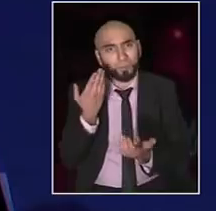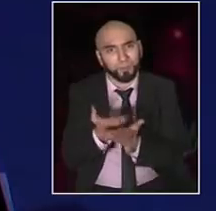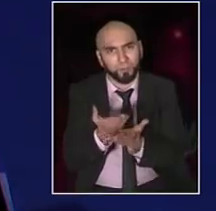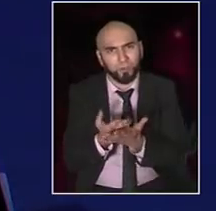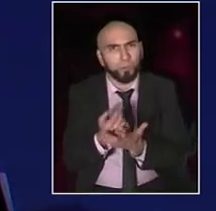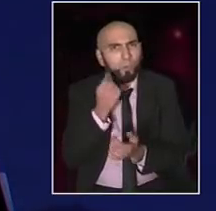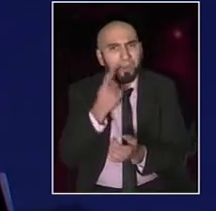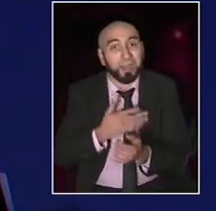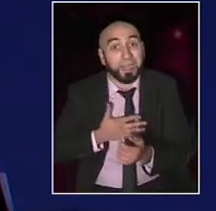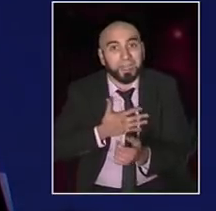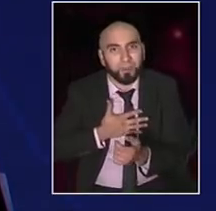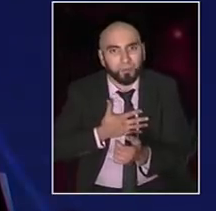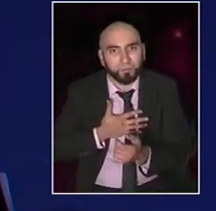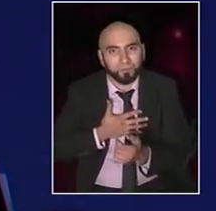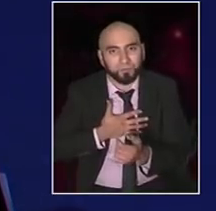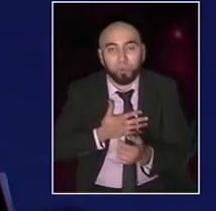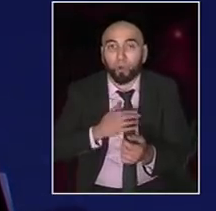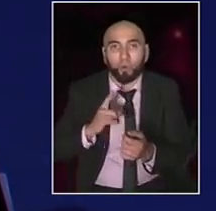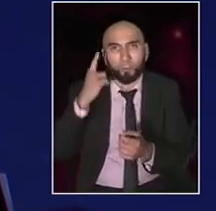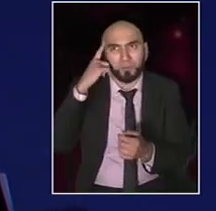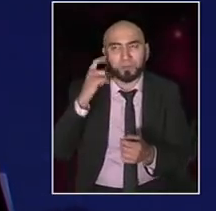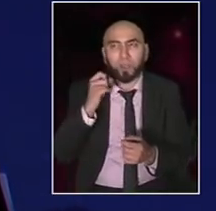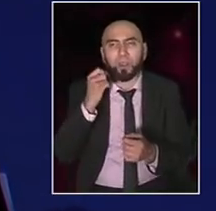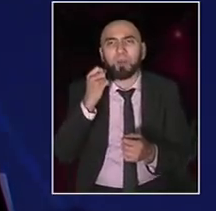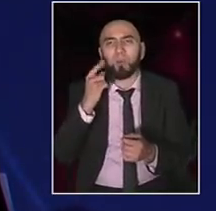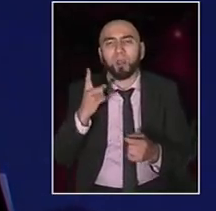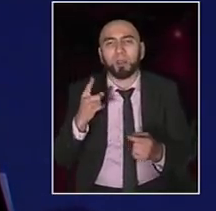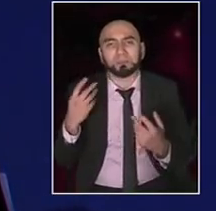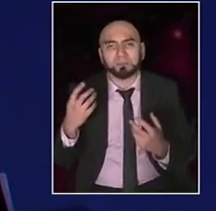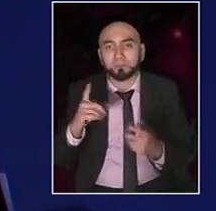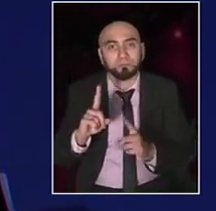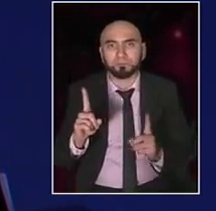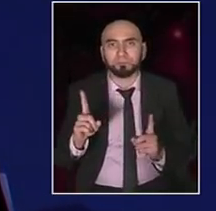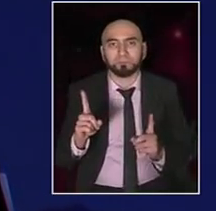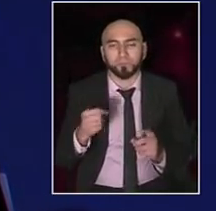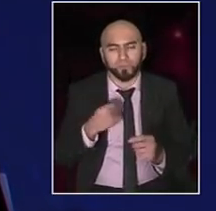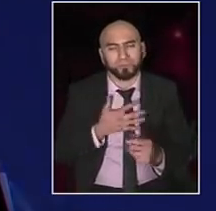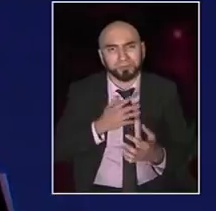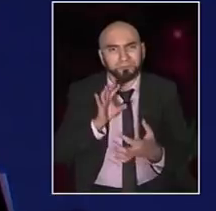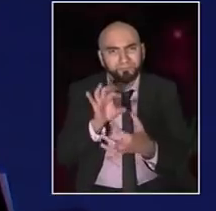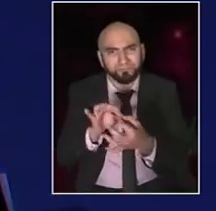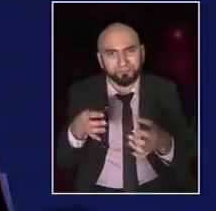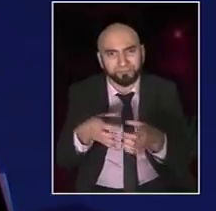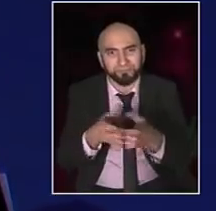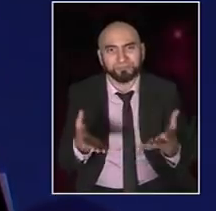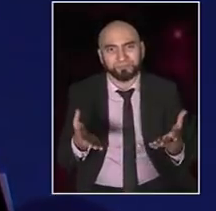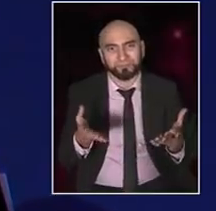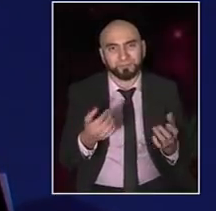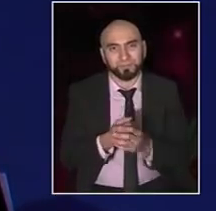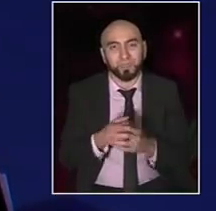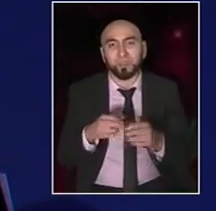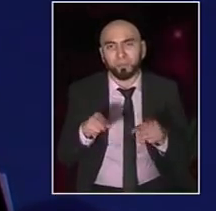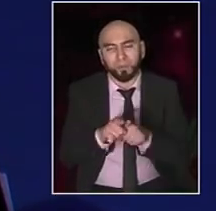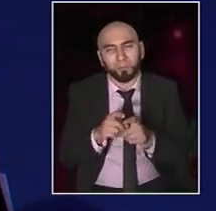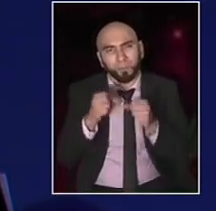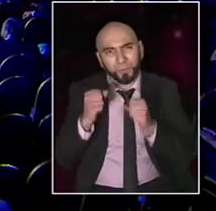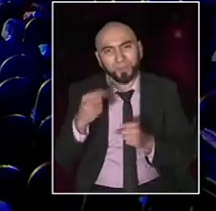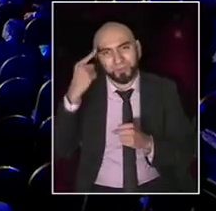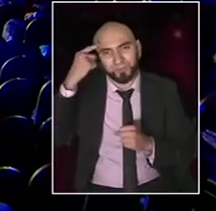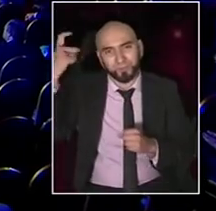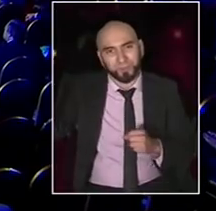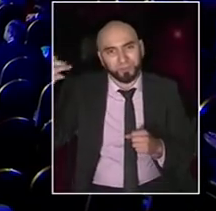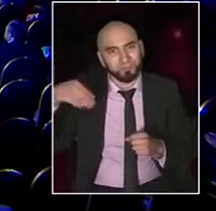que posiblemente vamos a ser. Y nos permite desplegar nuestros sueños y anhelos para el futuro de nuestra